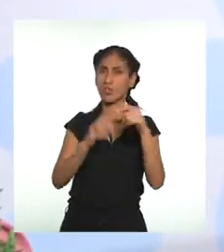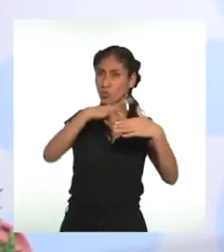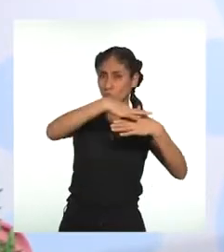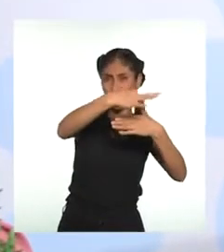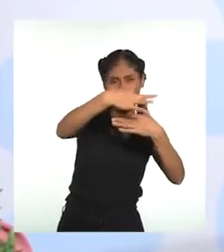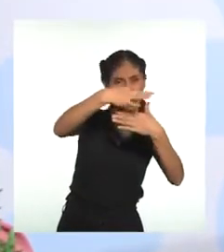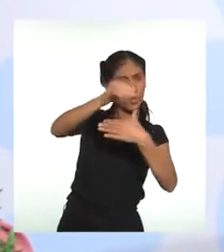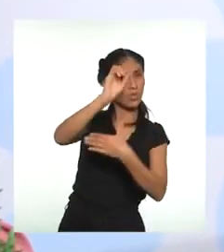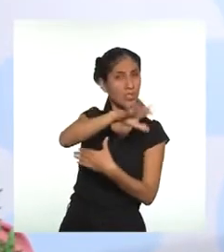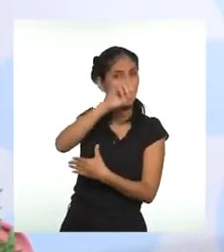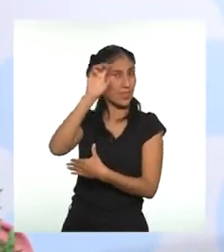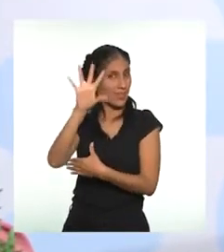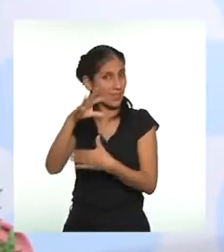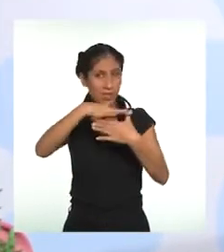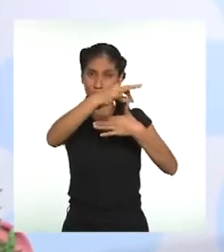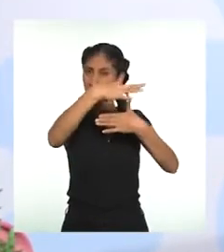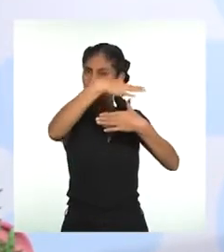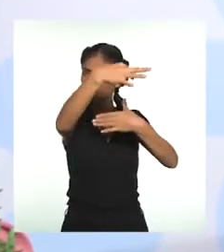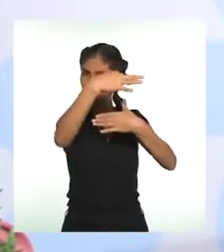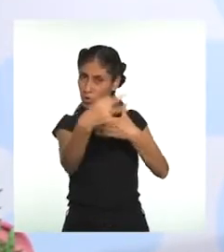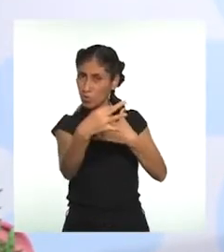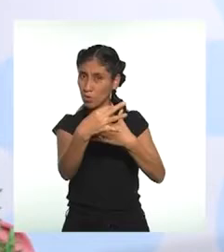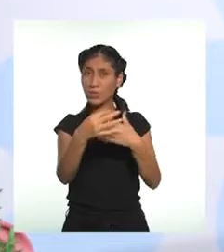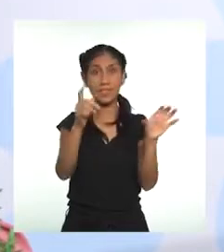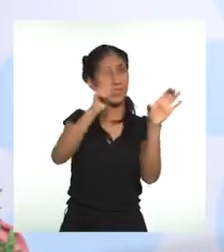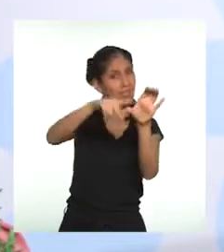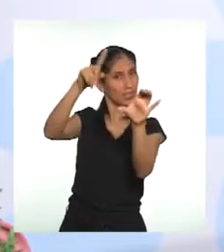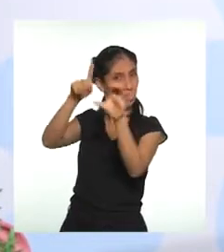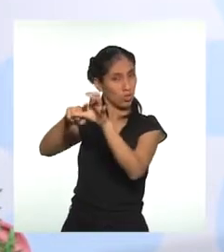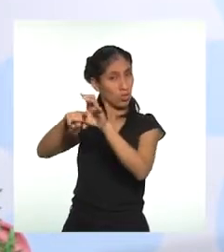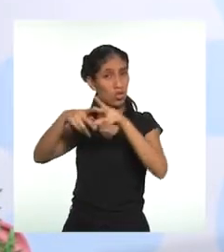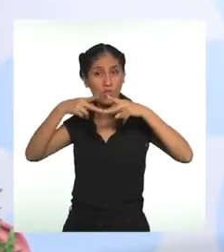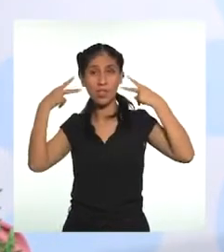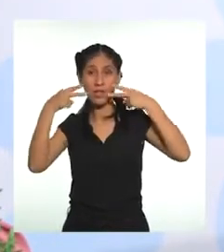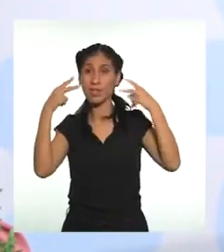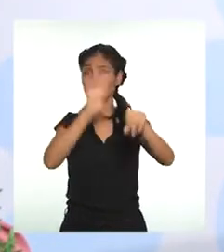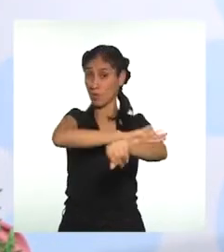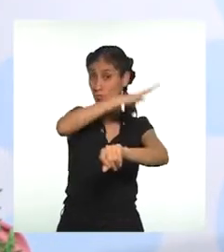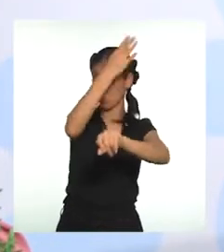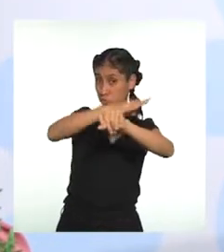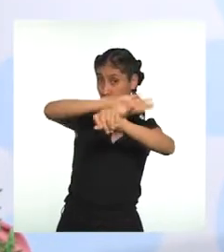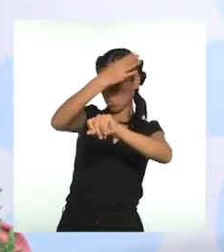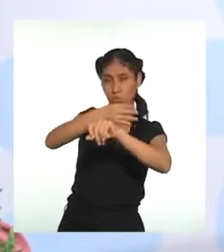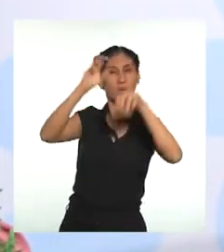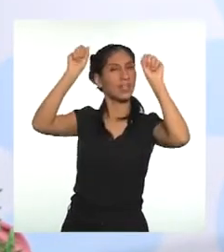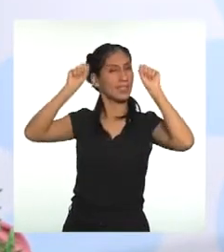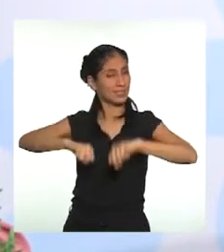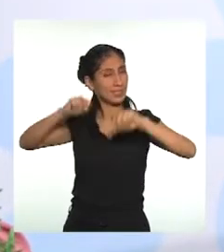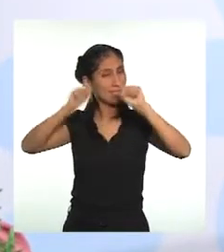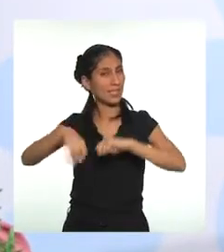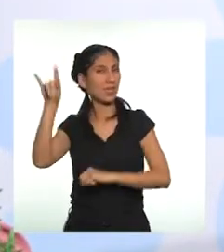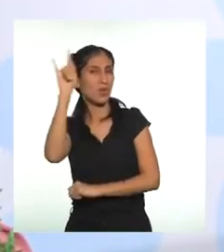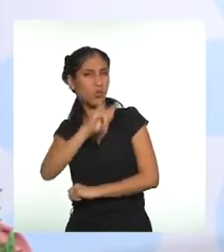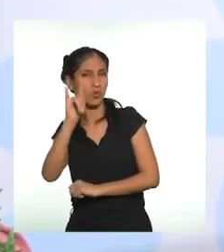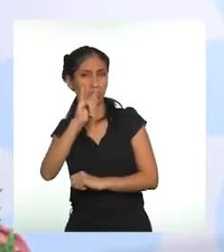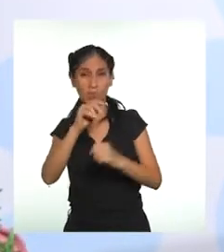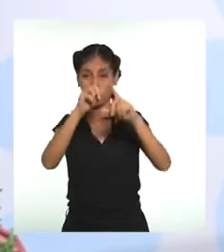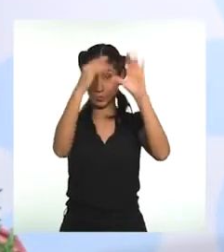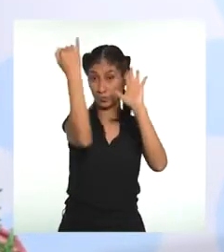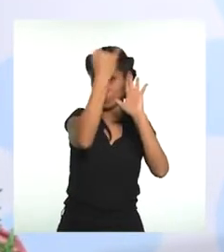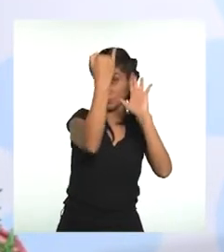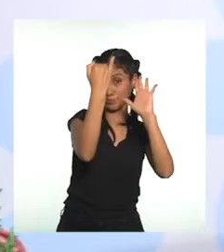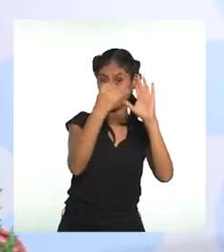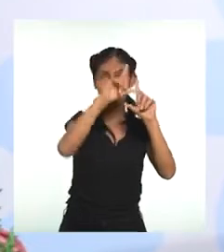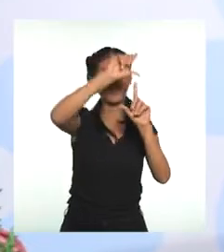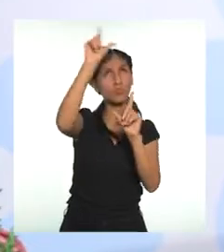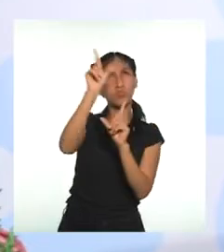55 pueblos indígenas u originarios ubicados en los Andes y en la Amazonía, ¿verdad? Sí, Andrea. Utilicemos un